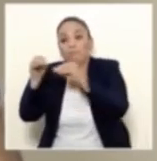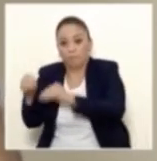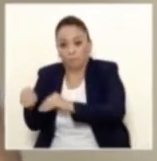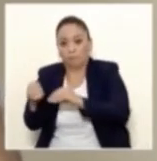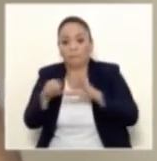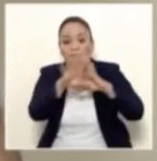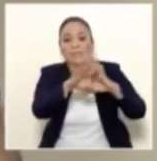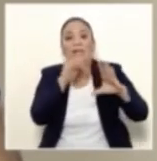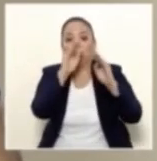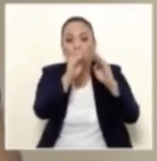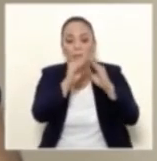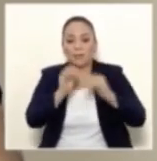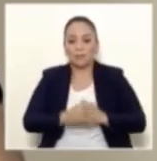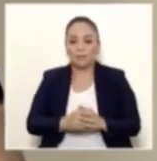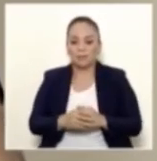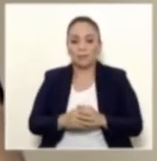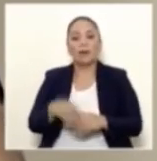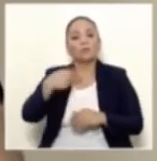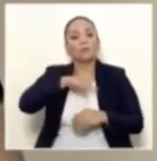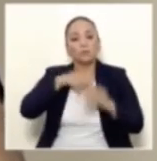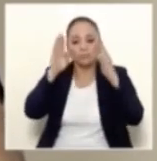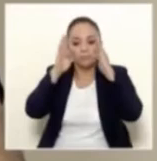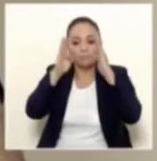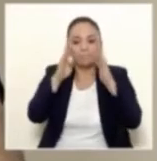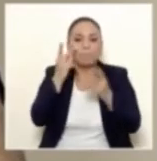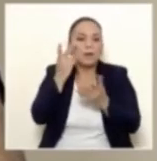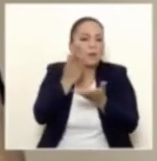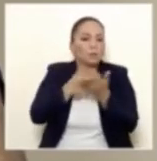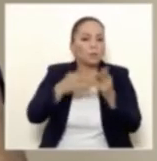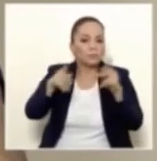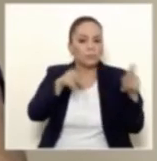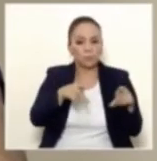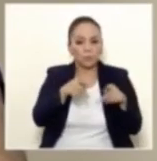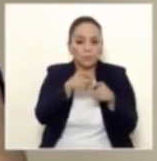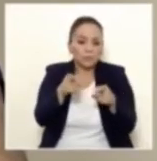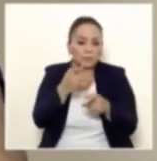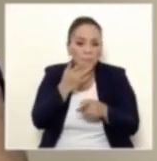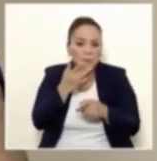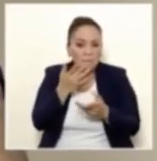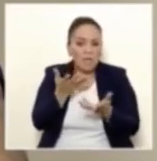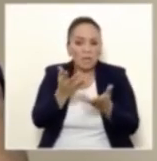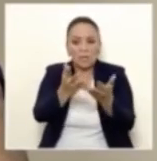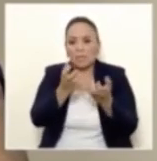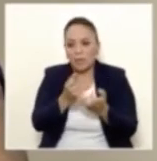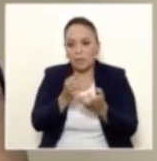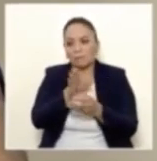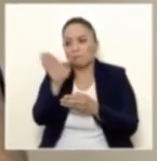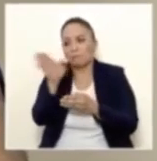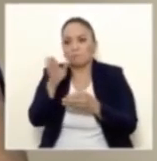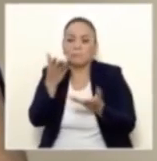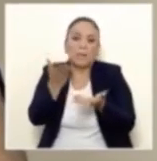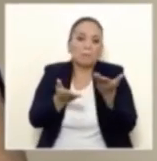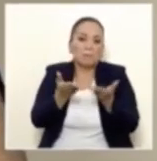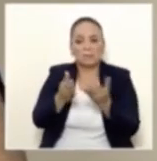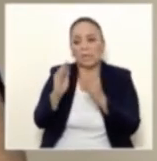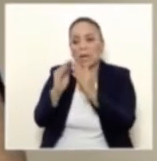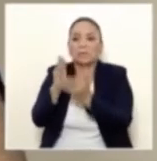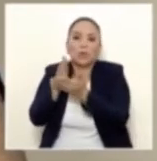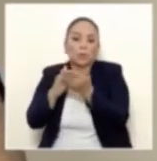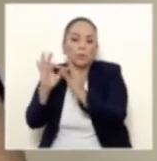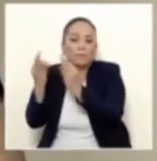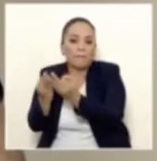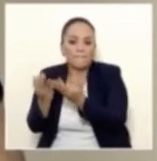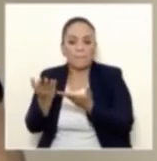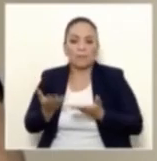hace un abordamiento para ver si algunas de estas personas se quieren o prefieren dirigir a la casa de algún familiar